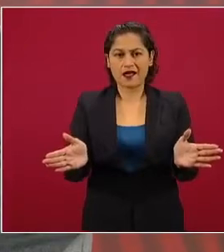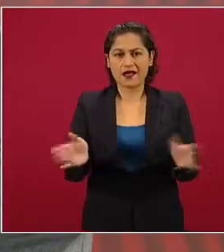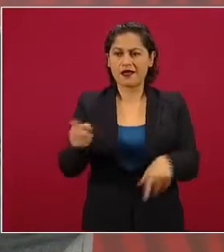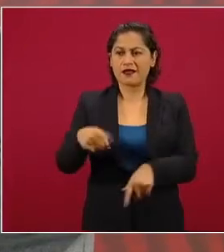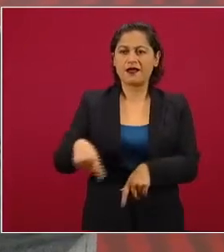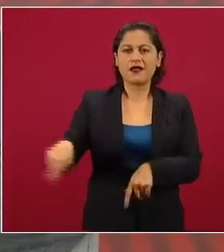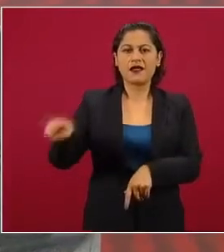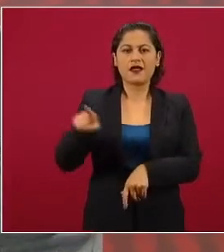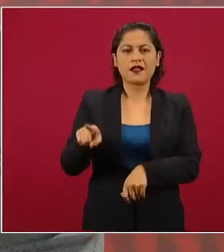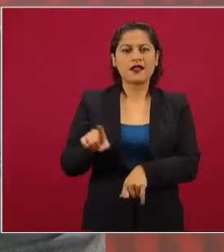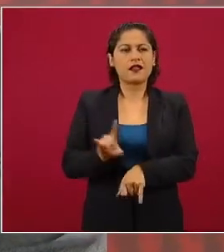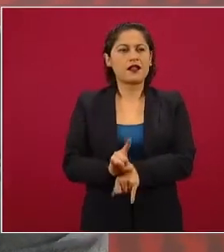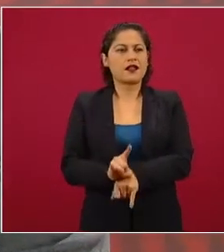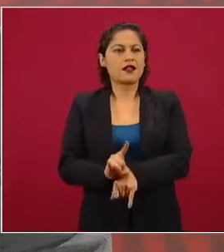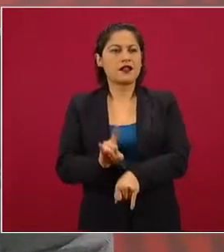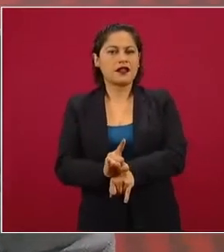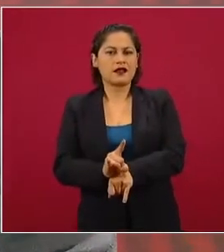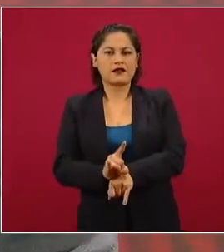simulación,